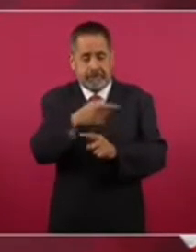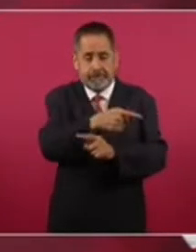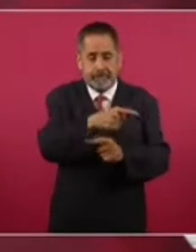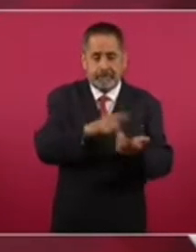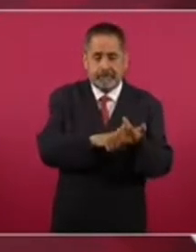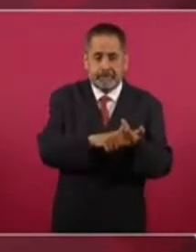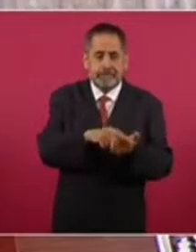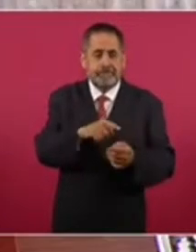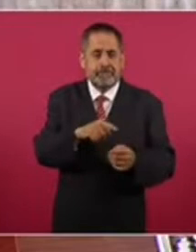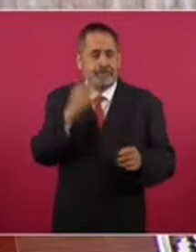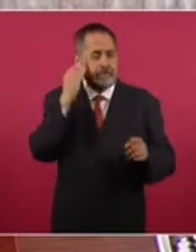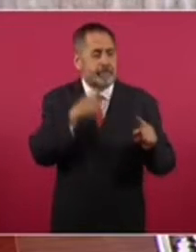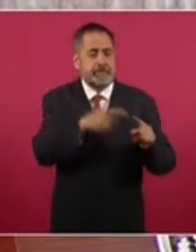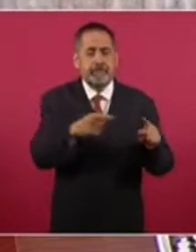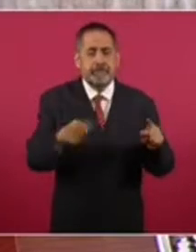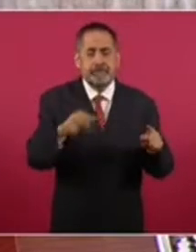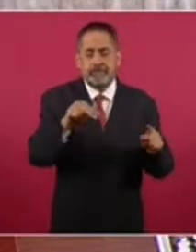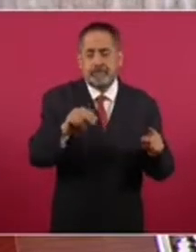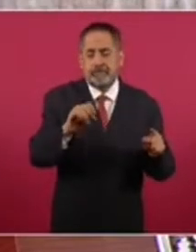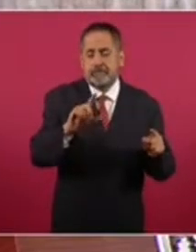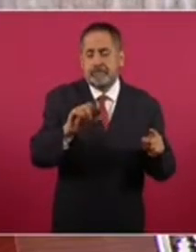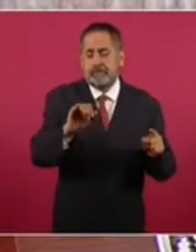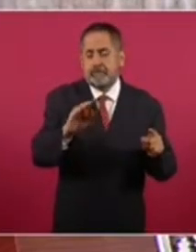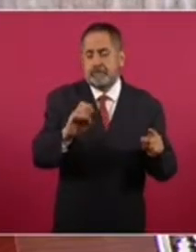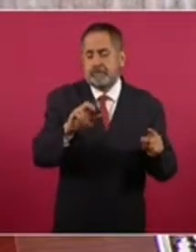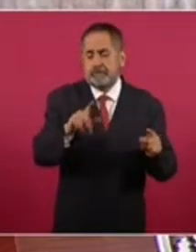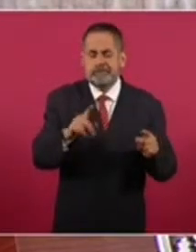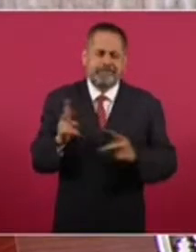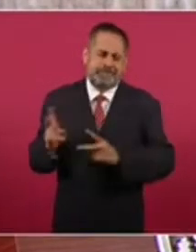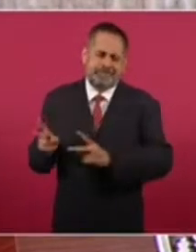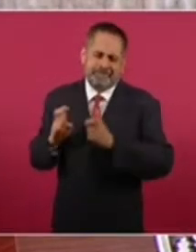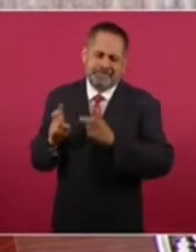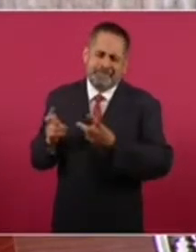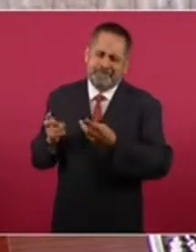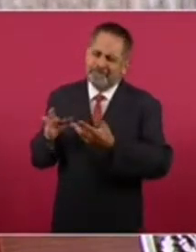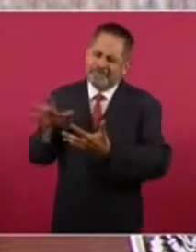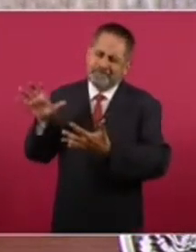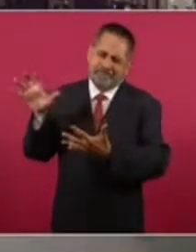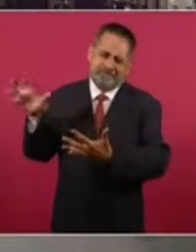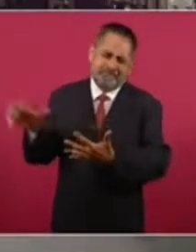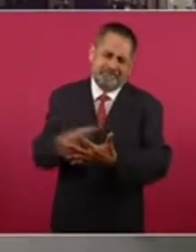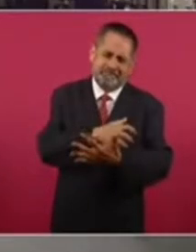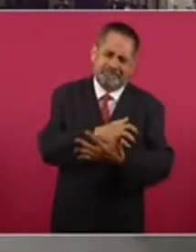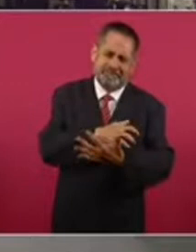a nuestro país en el periodo neoliberal, que acaba de